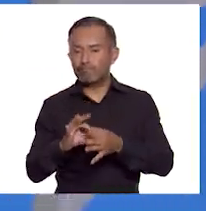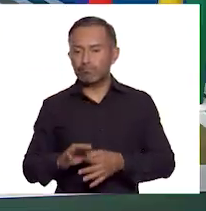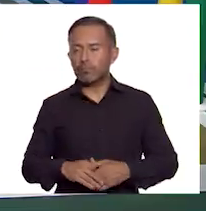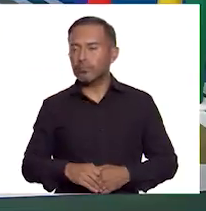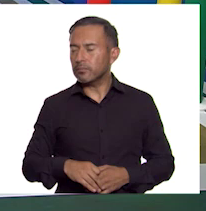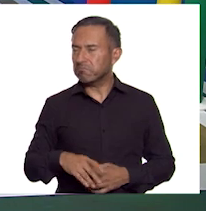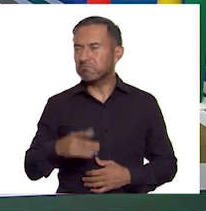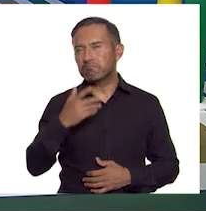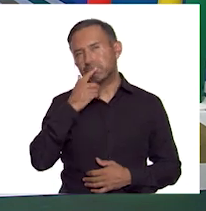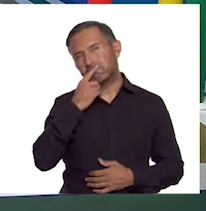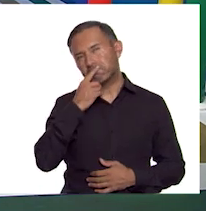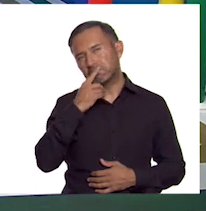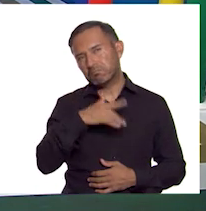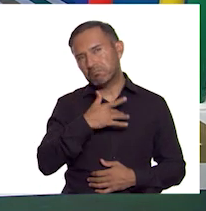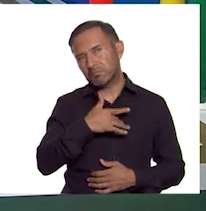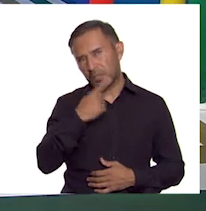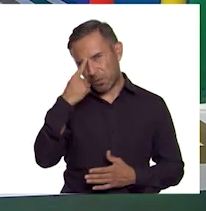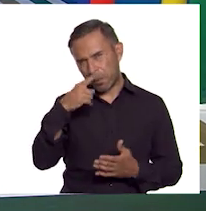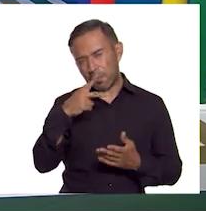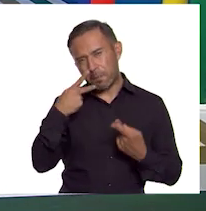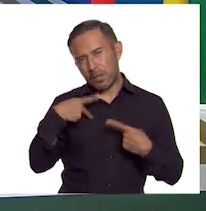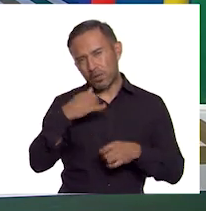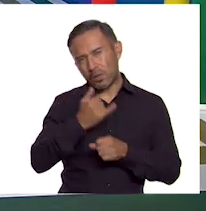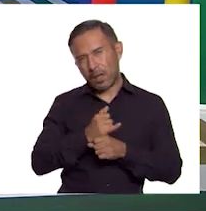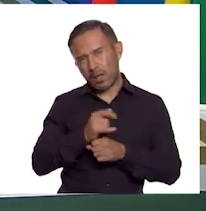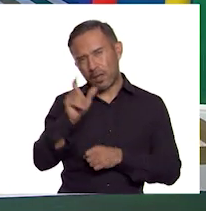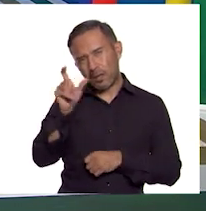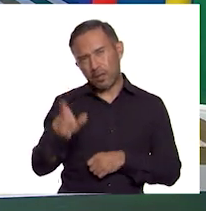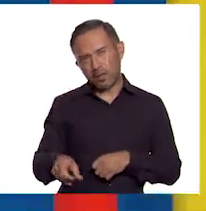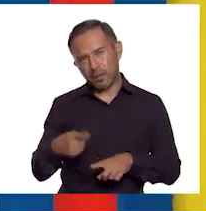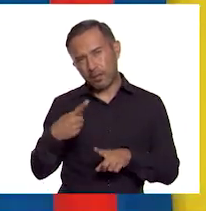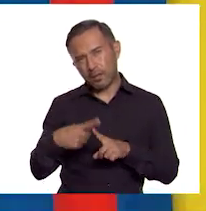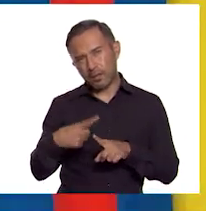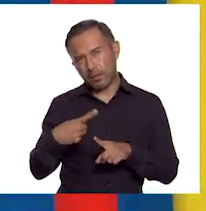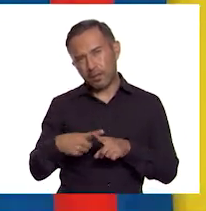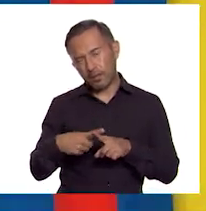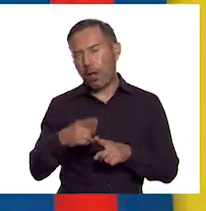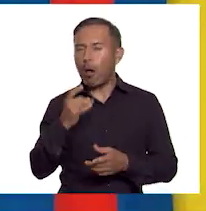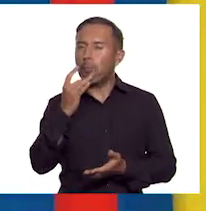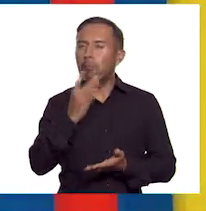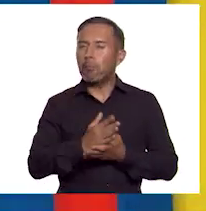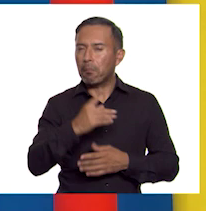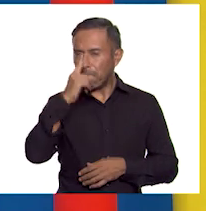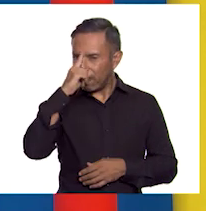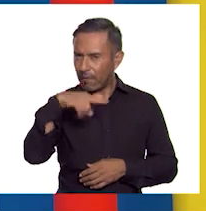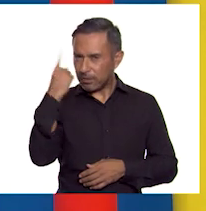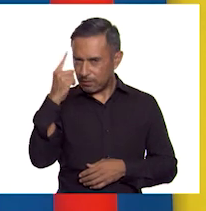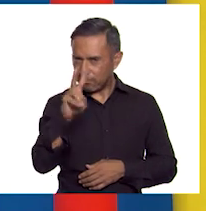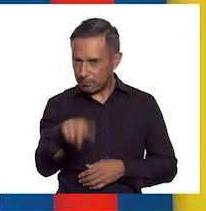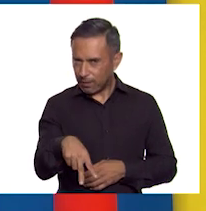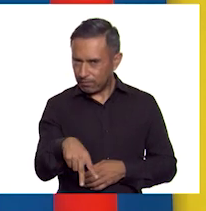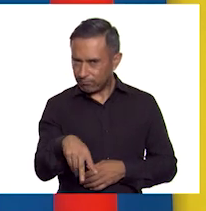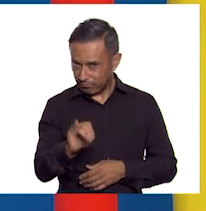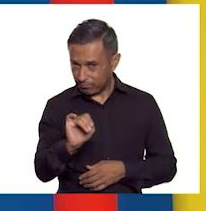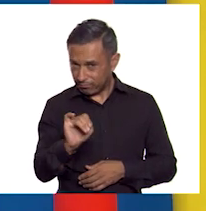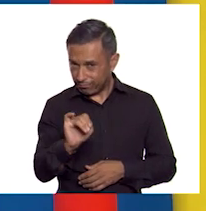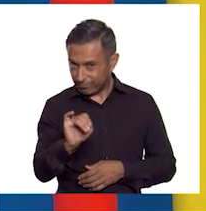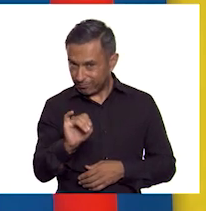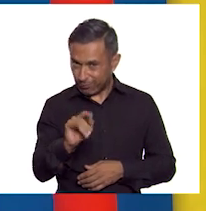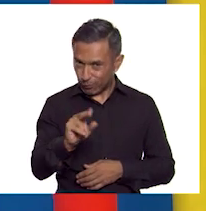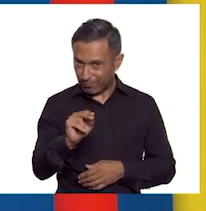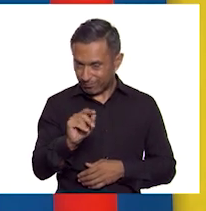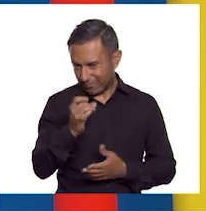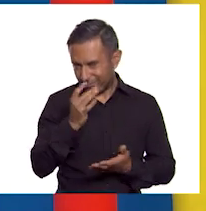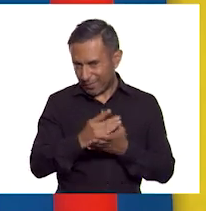Bueno, creo que identificar ese personaje, pues, es muy fácil, ¿verdad? ¿Que sí? ¿Verdad, niños y niñas? Pues